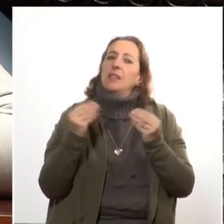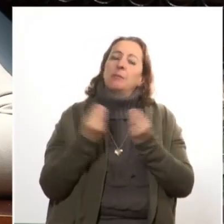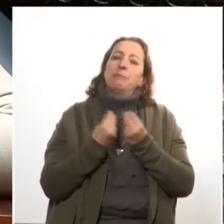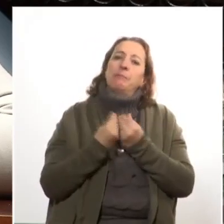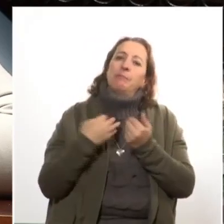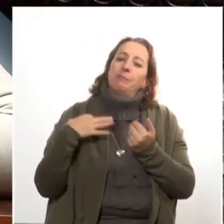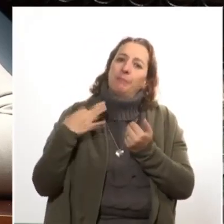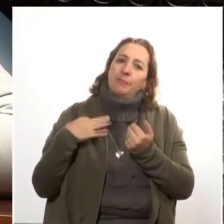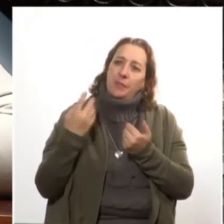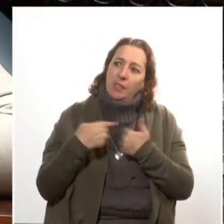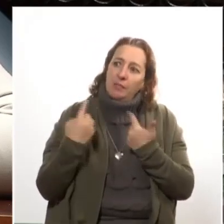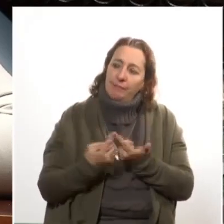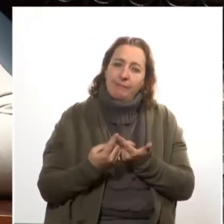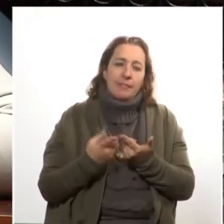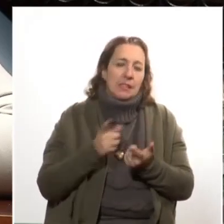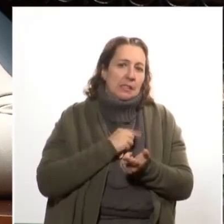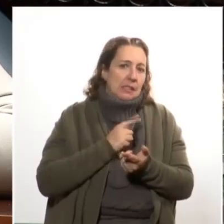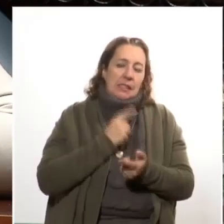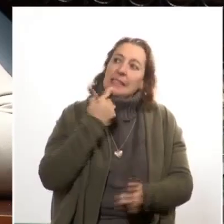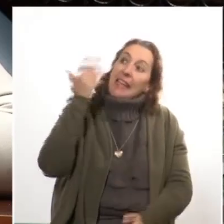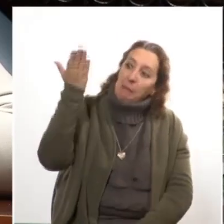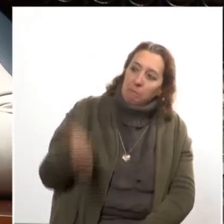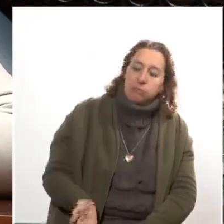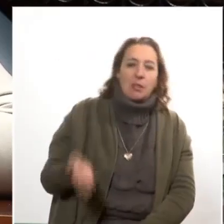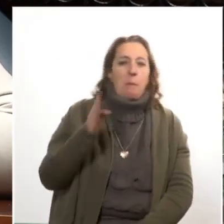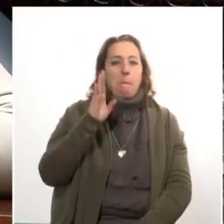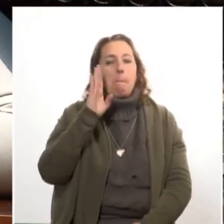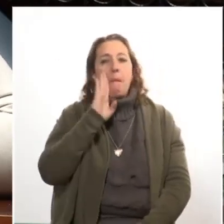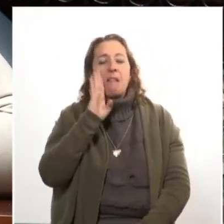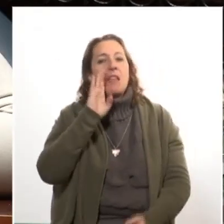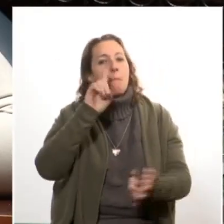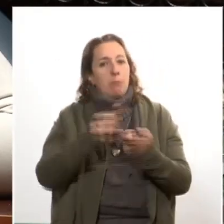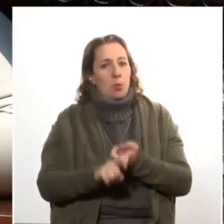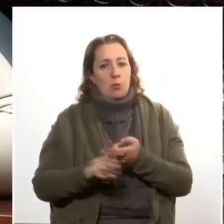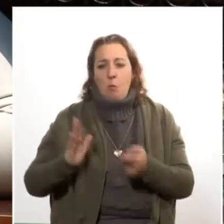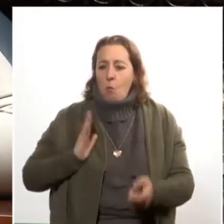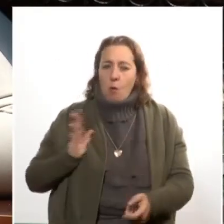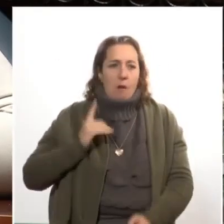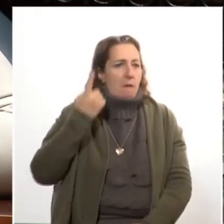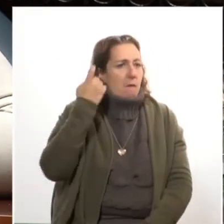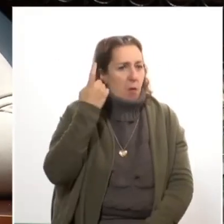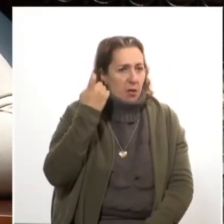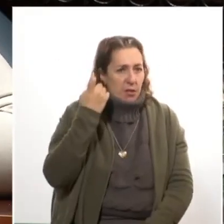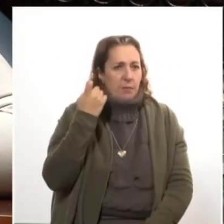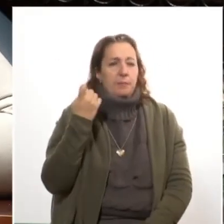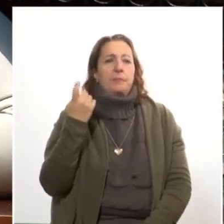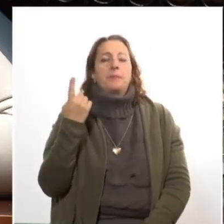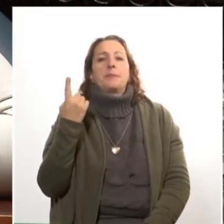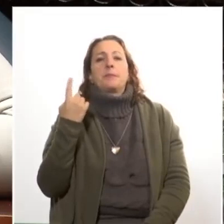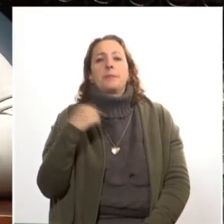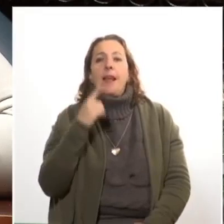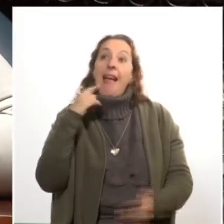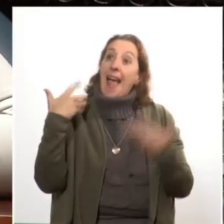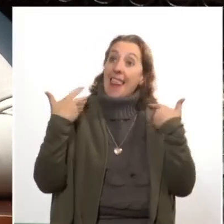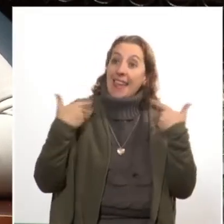Estamos muy doloridos. Fue un ejemplo de madre y de esposa, una mujer fuerte, con un temperamento alegre y positivo. Por